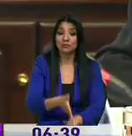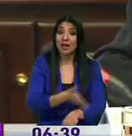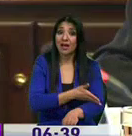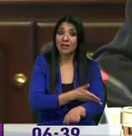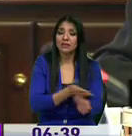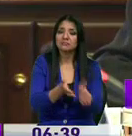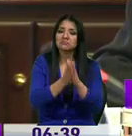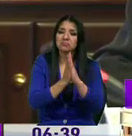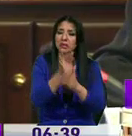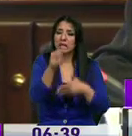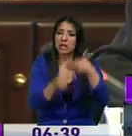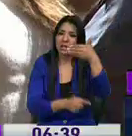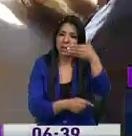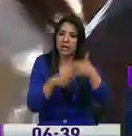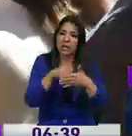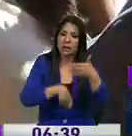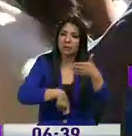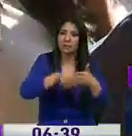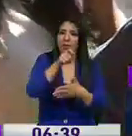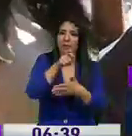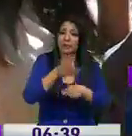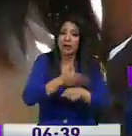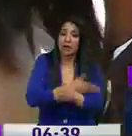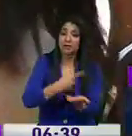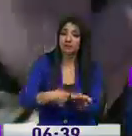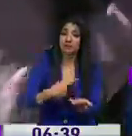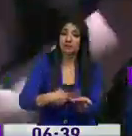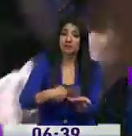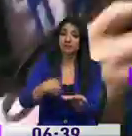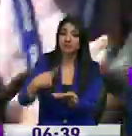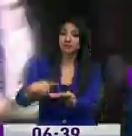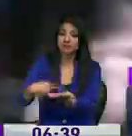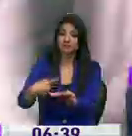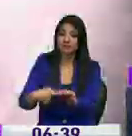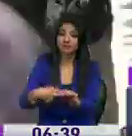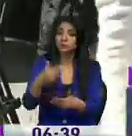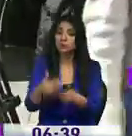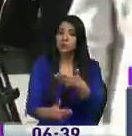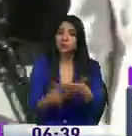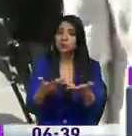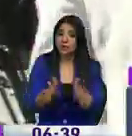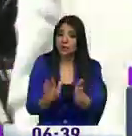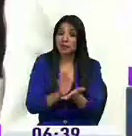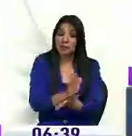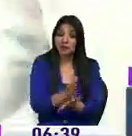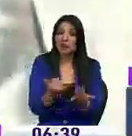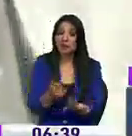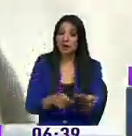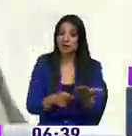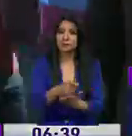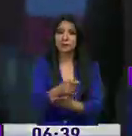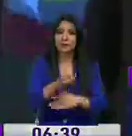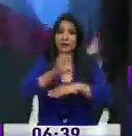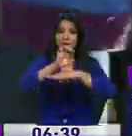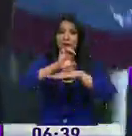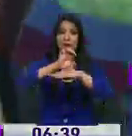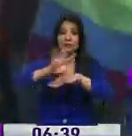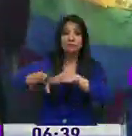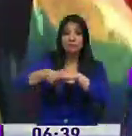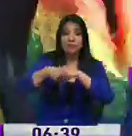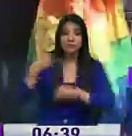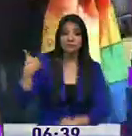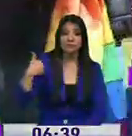legalmente los mismos que fueron analizados y negados por ser considerados improcedentes de esta manera el ecuador se suma a